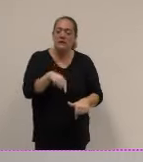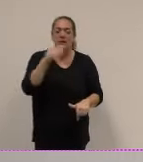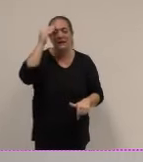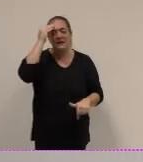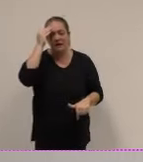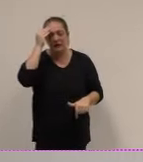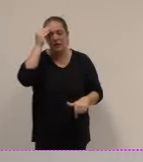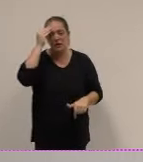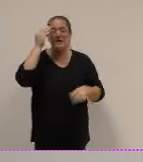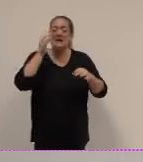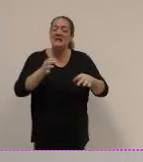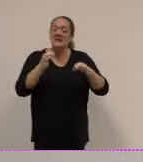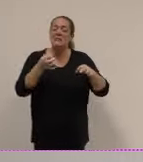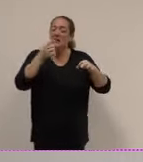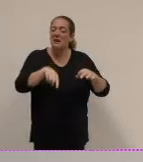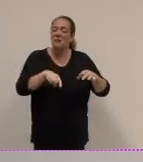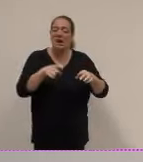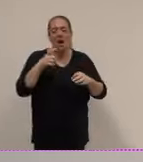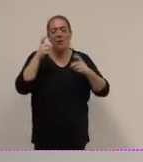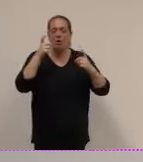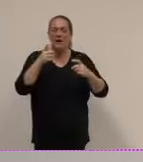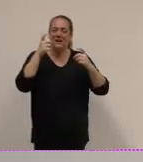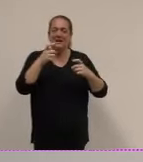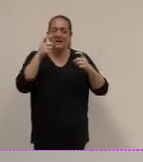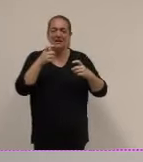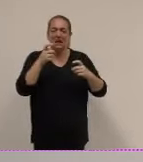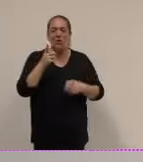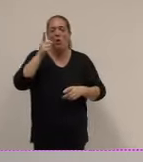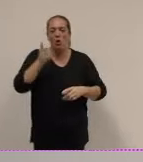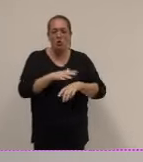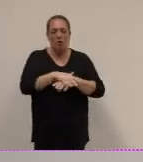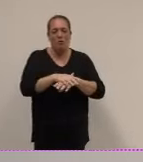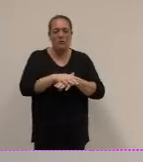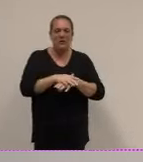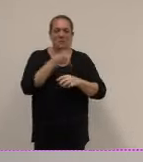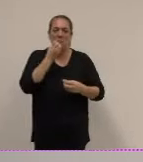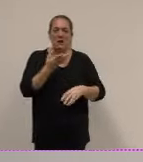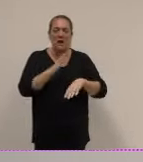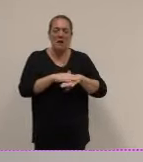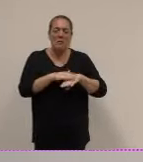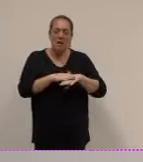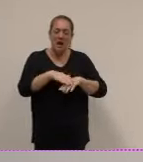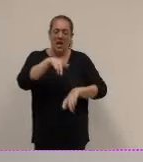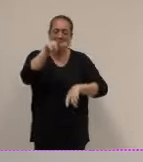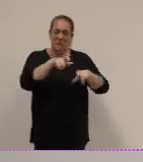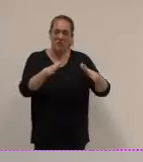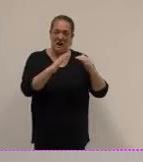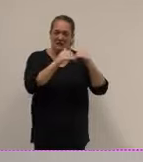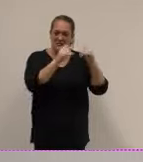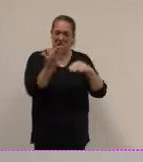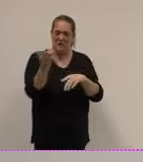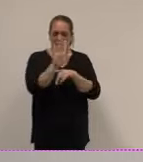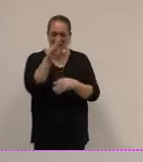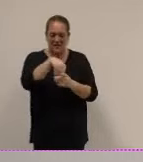intentado siempre estar a la altura de las circunstancias que los palmeros demandaban de sus representantes en el